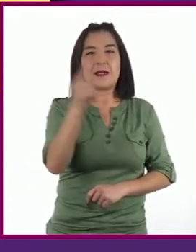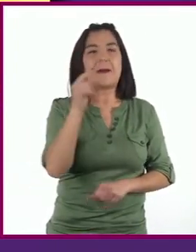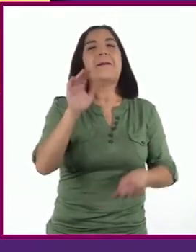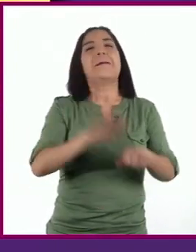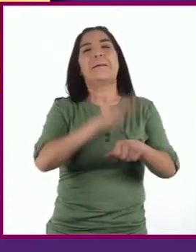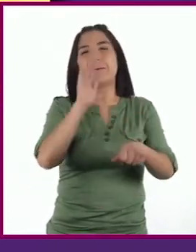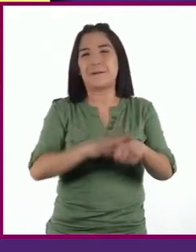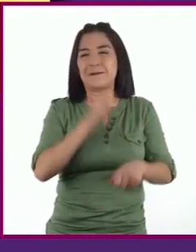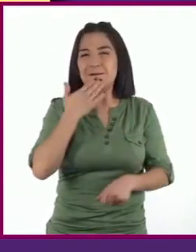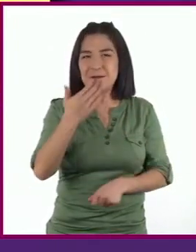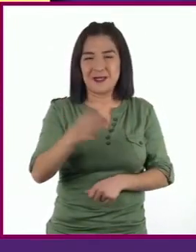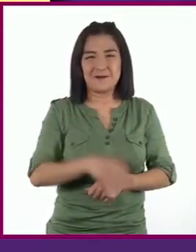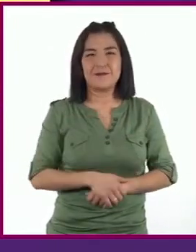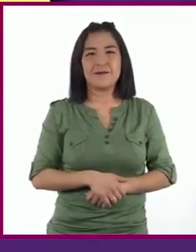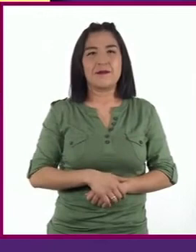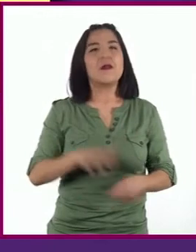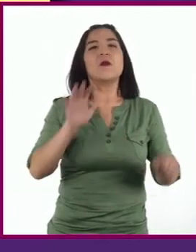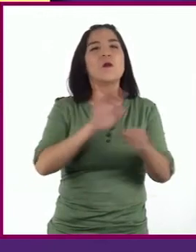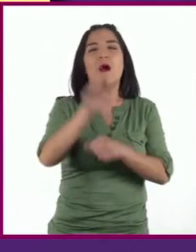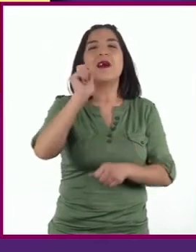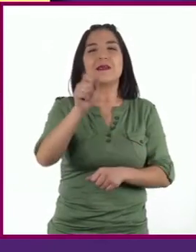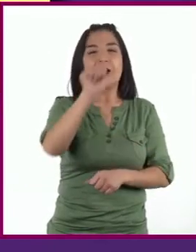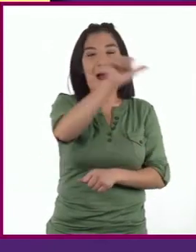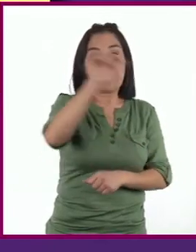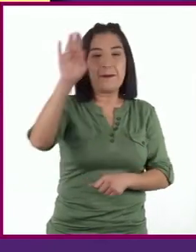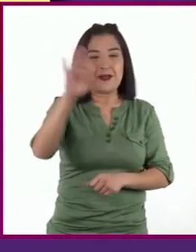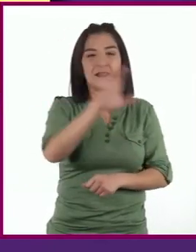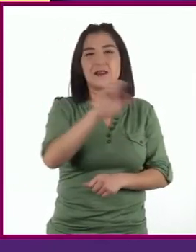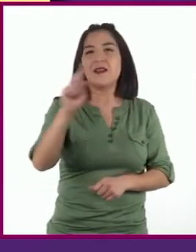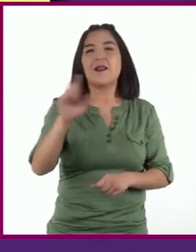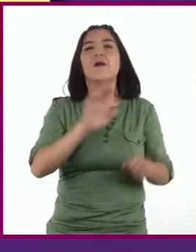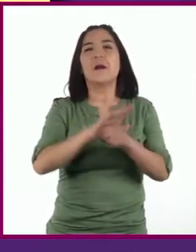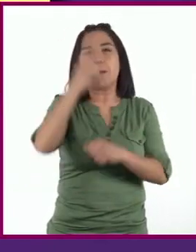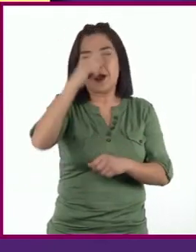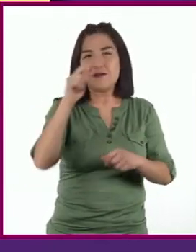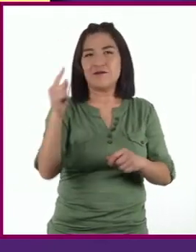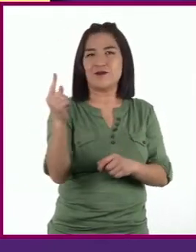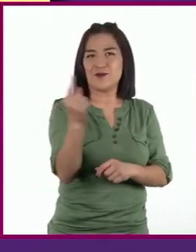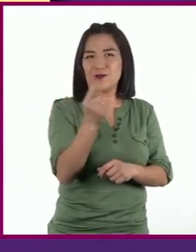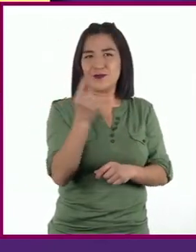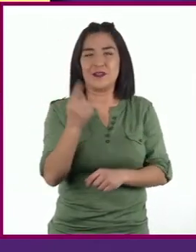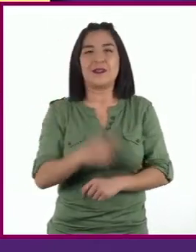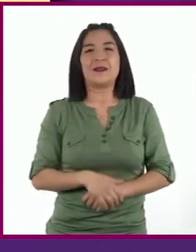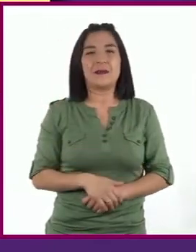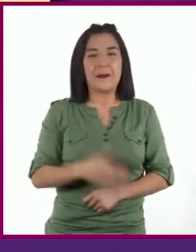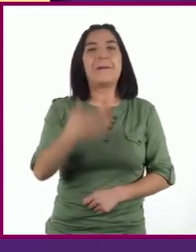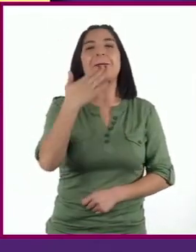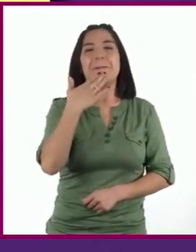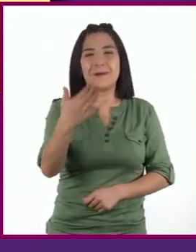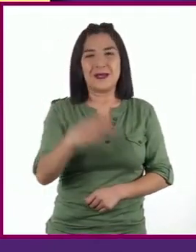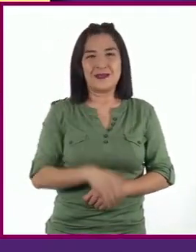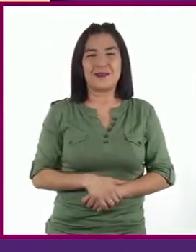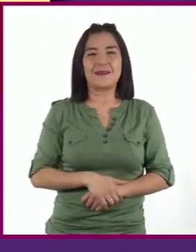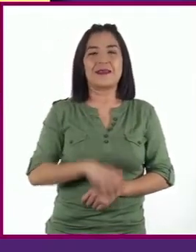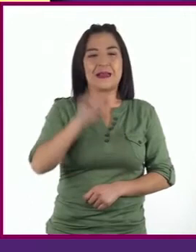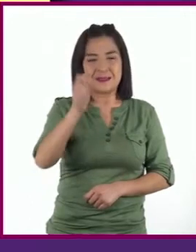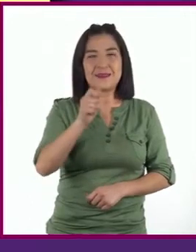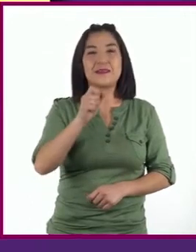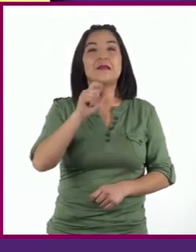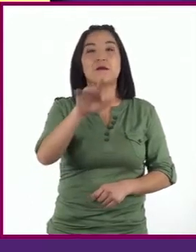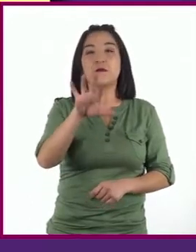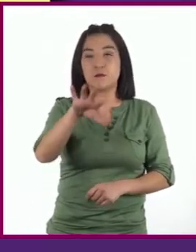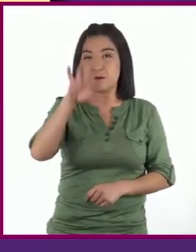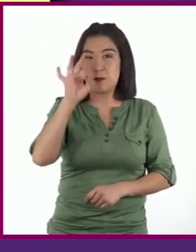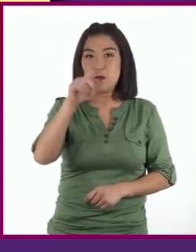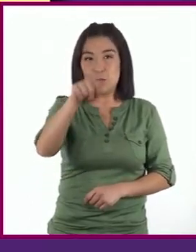correcto. ¿Qué vértice tomarías como eje de rotación? Muy bien, el vértice que tomarías